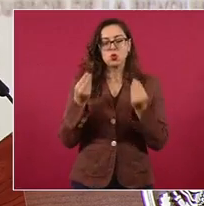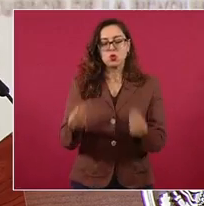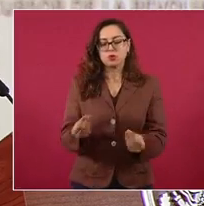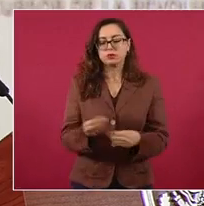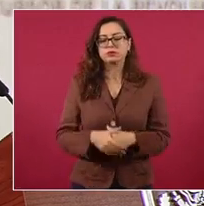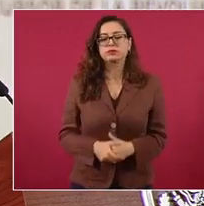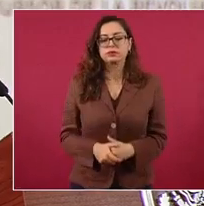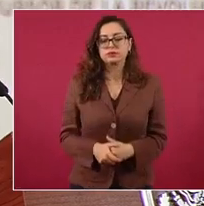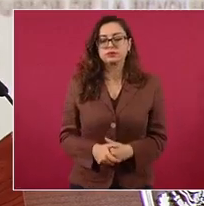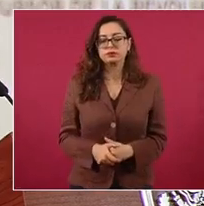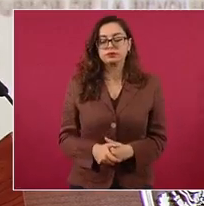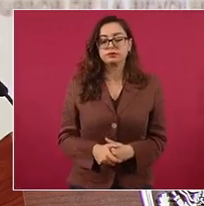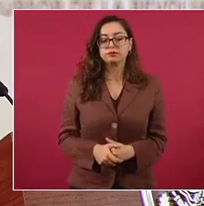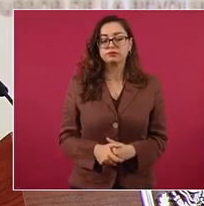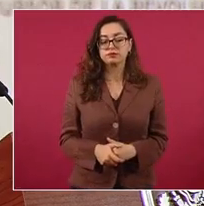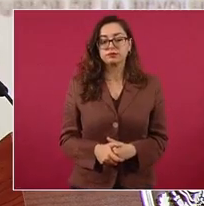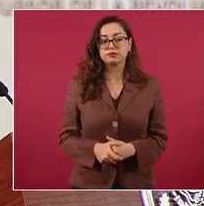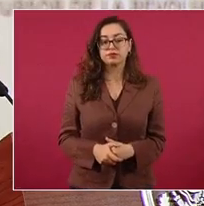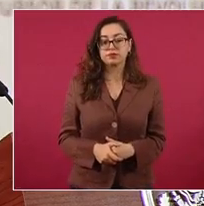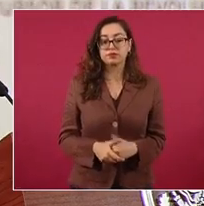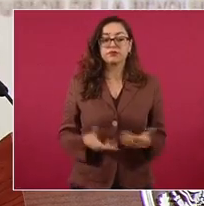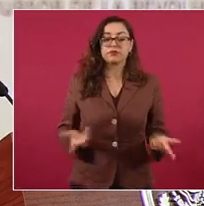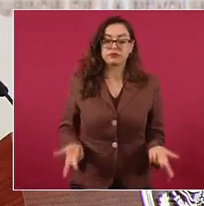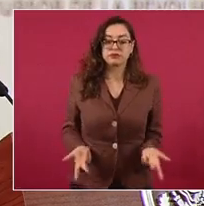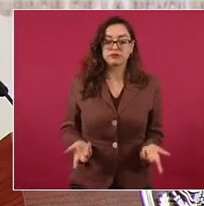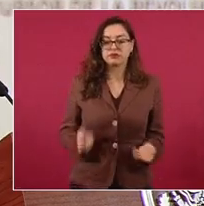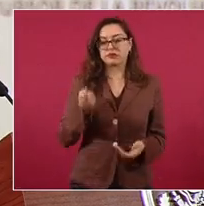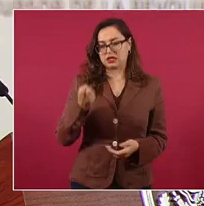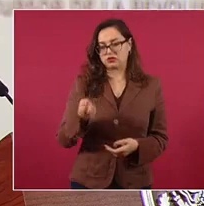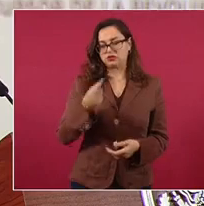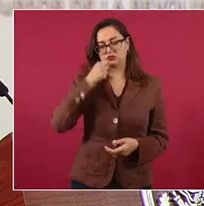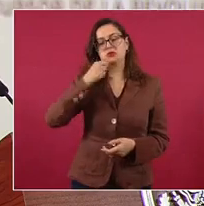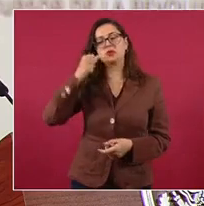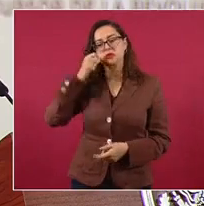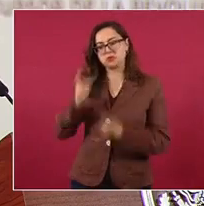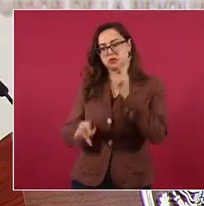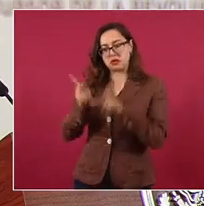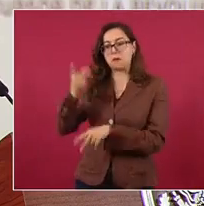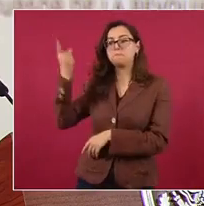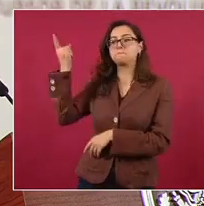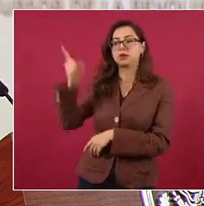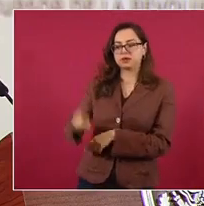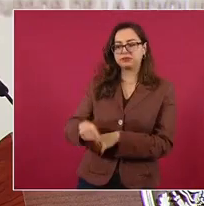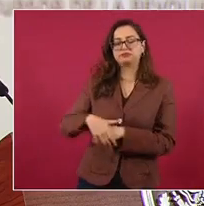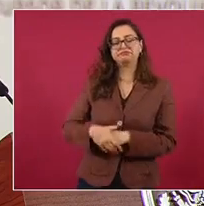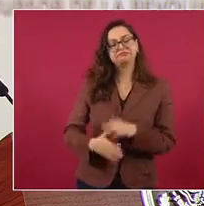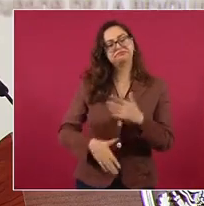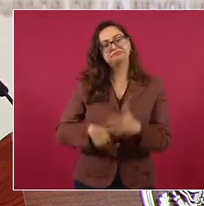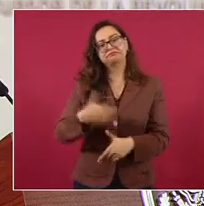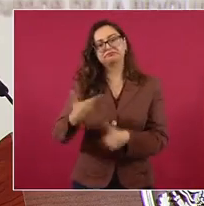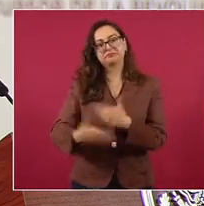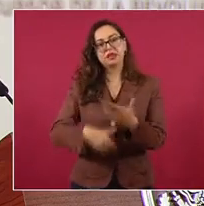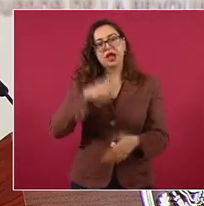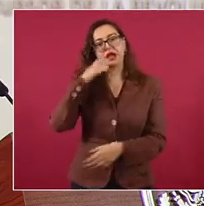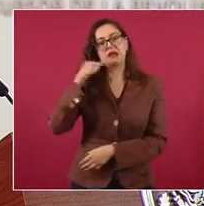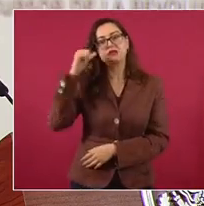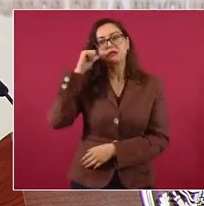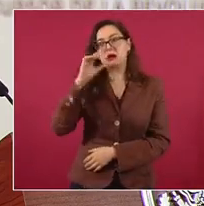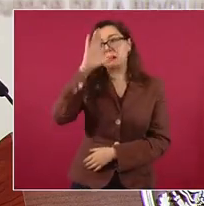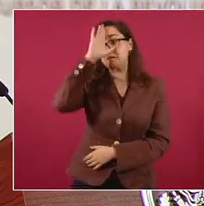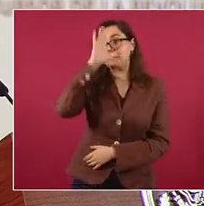y al mediodía me informan de dos accidentes, uno muy lamentable